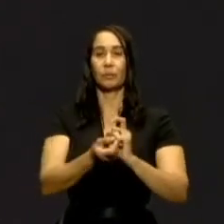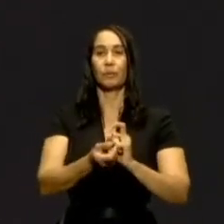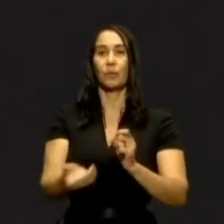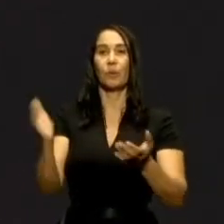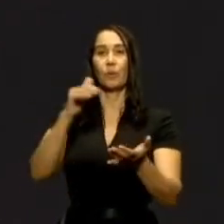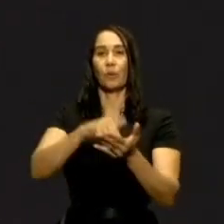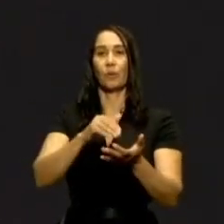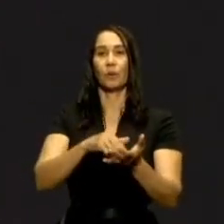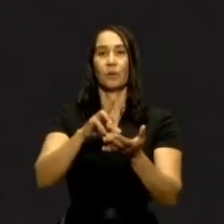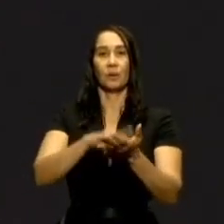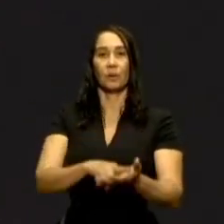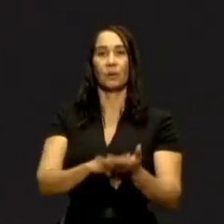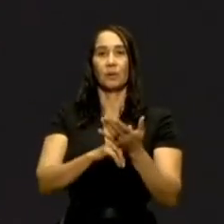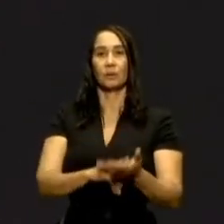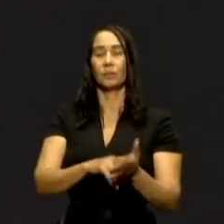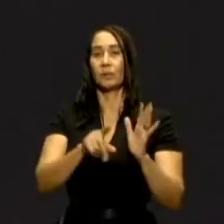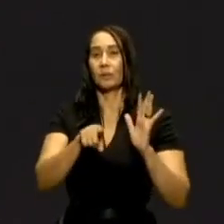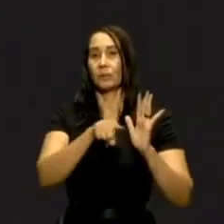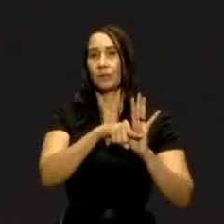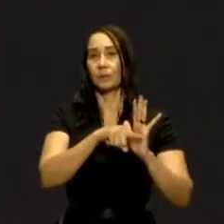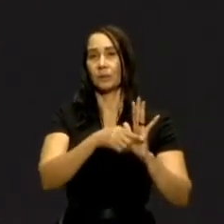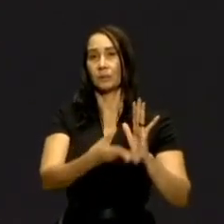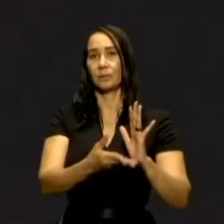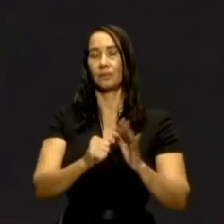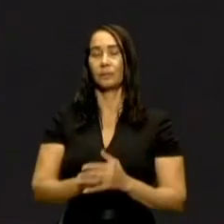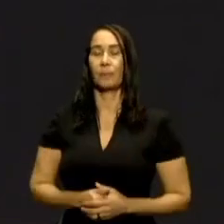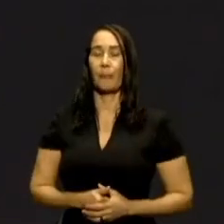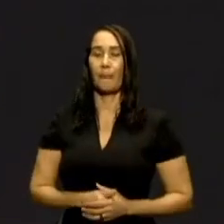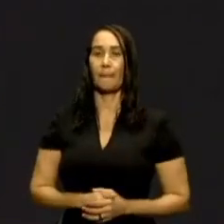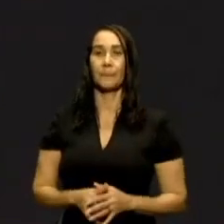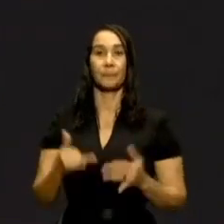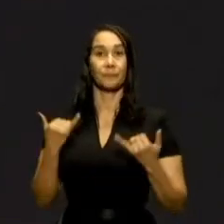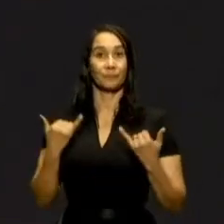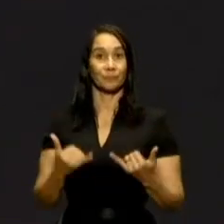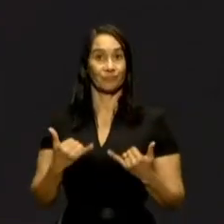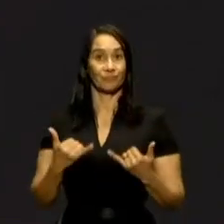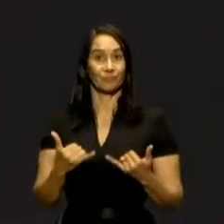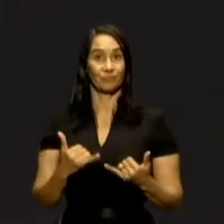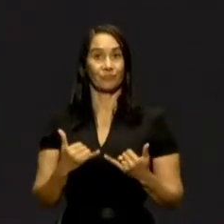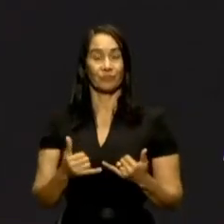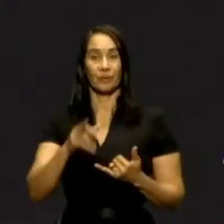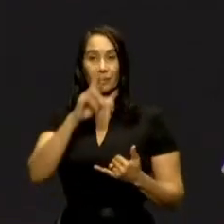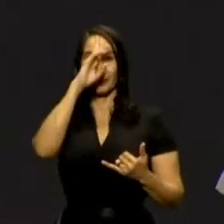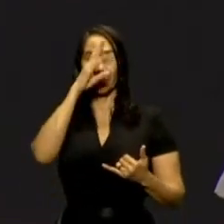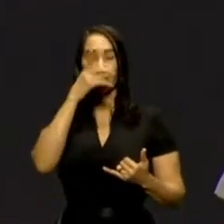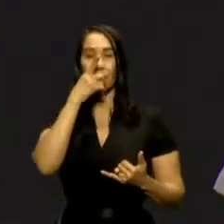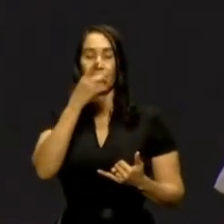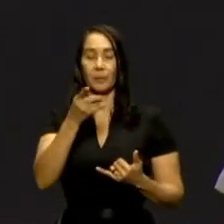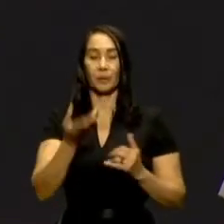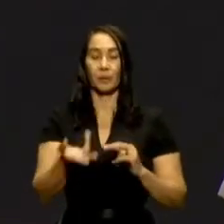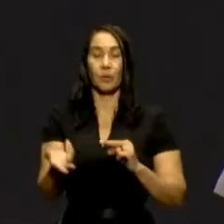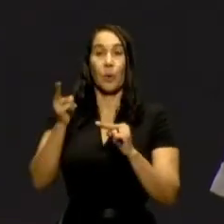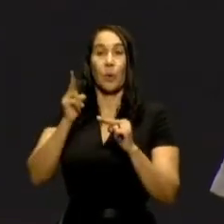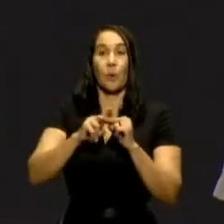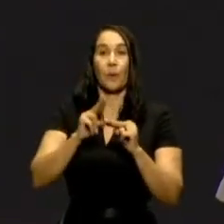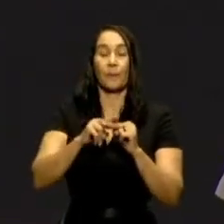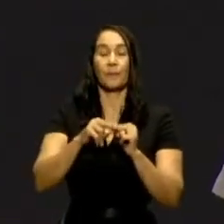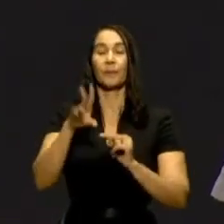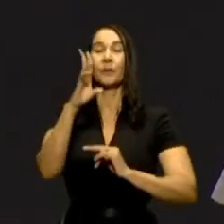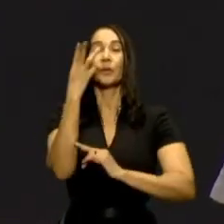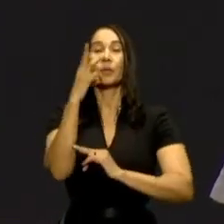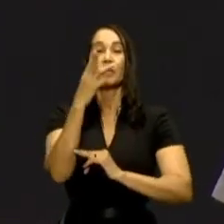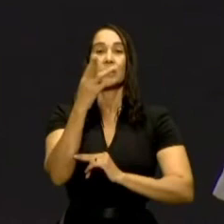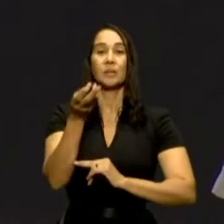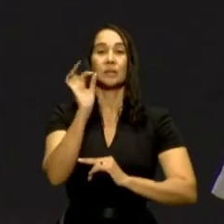obtener resultados negativos. Pero ahora la República Dominicana aumentó en promedio